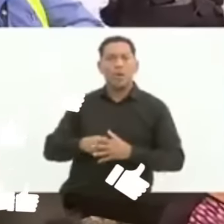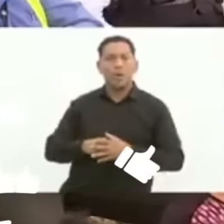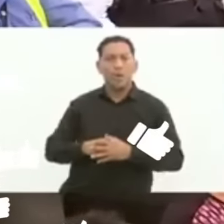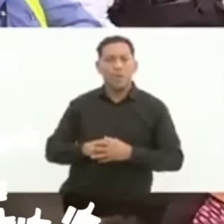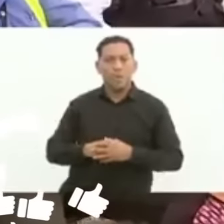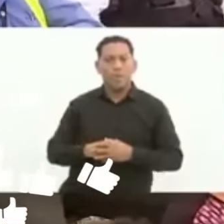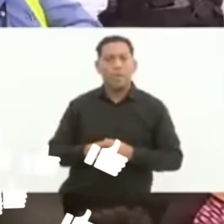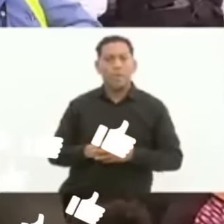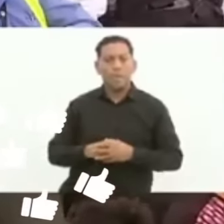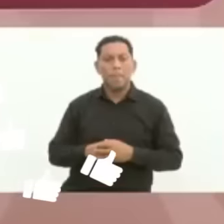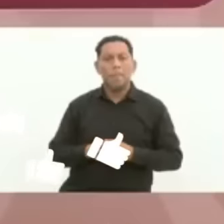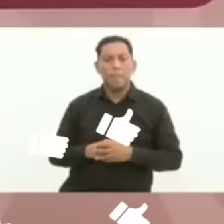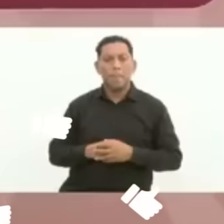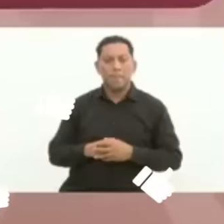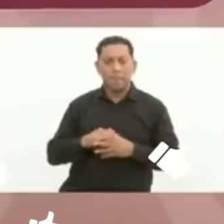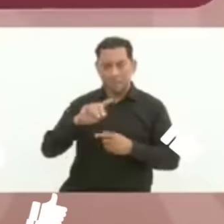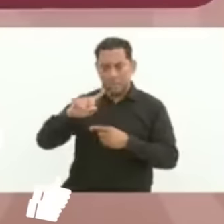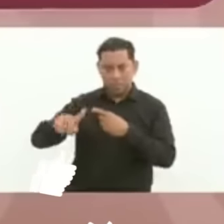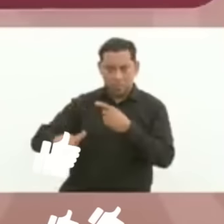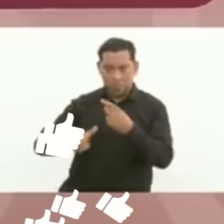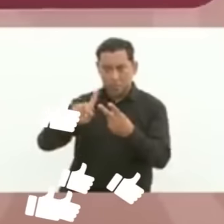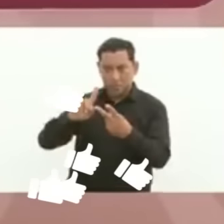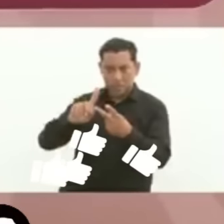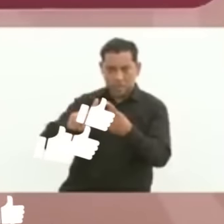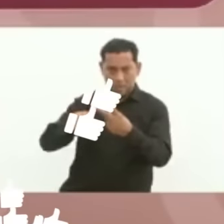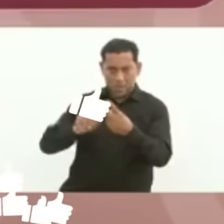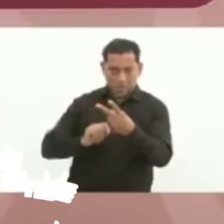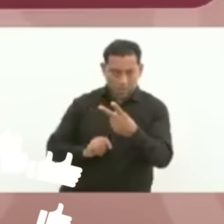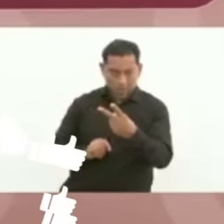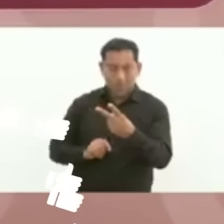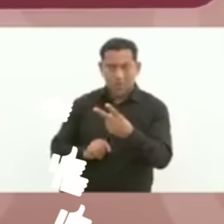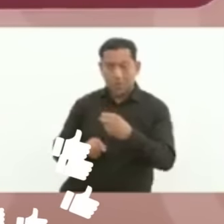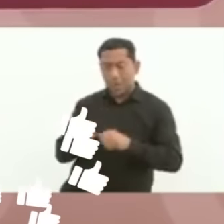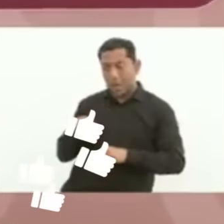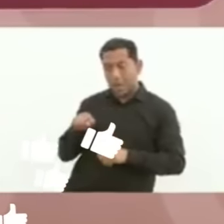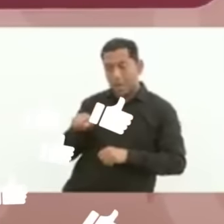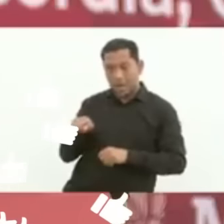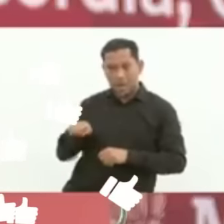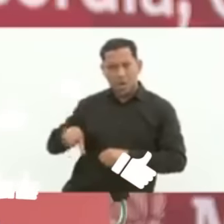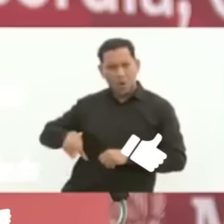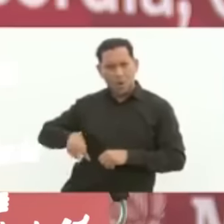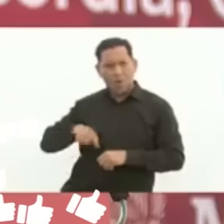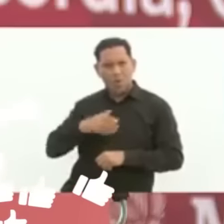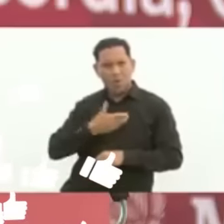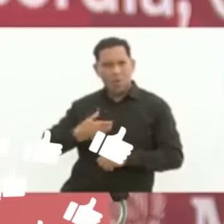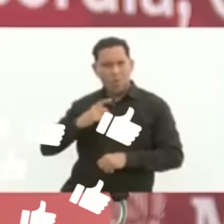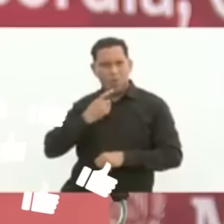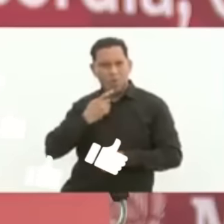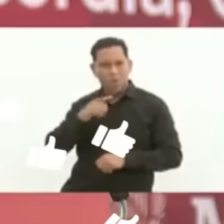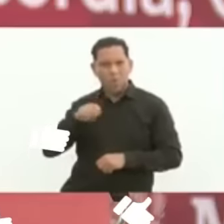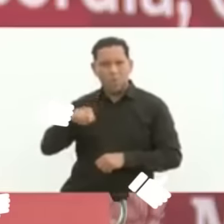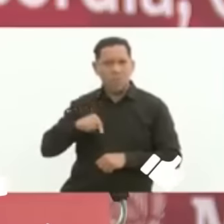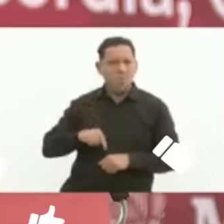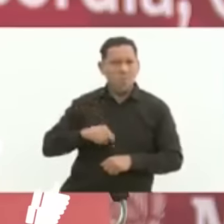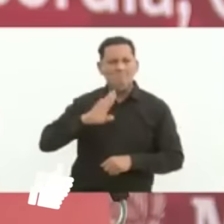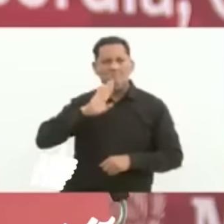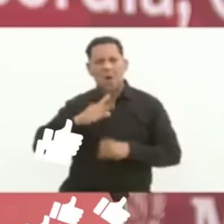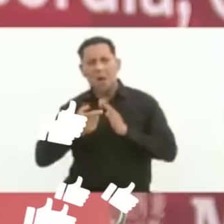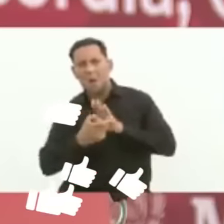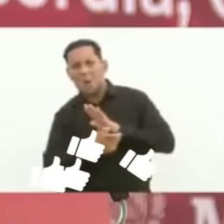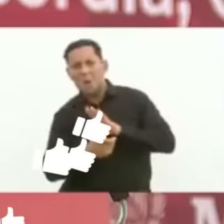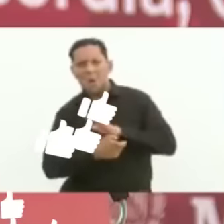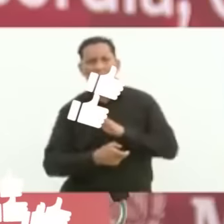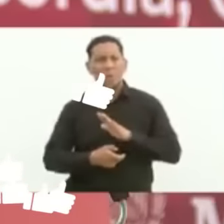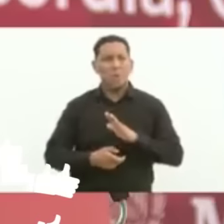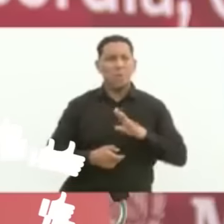nación lo segundo es que ha erradicado la corrupción los privilegios y sin aumentar